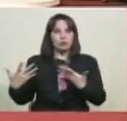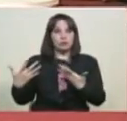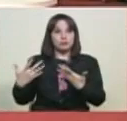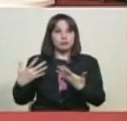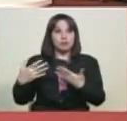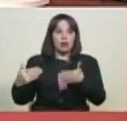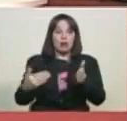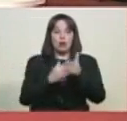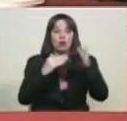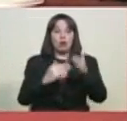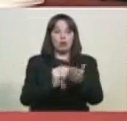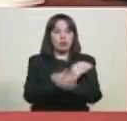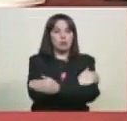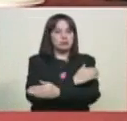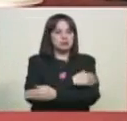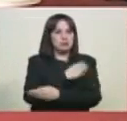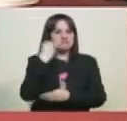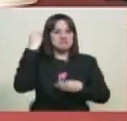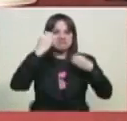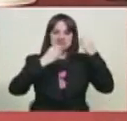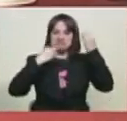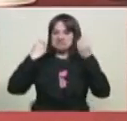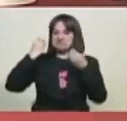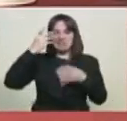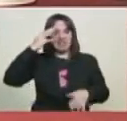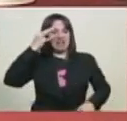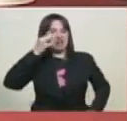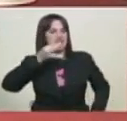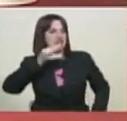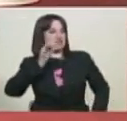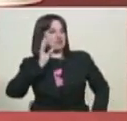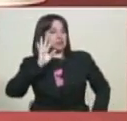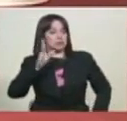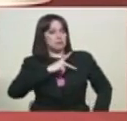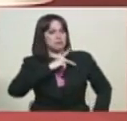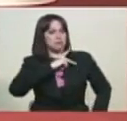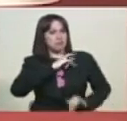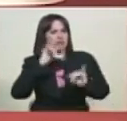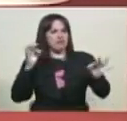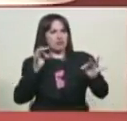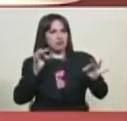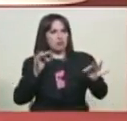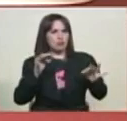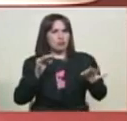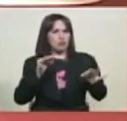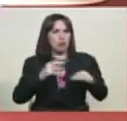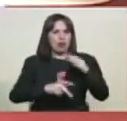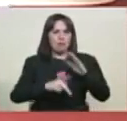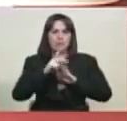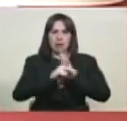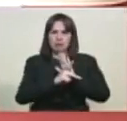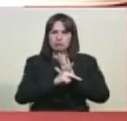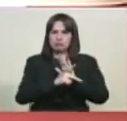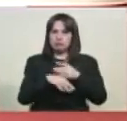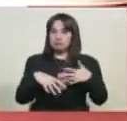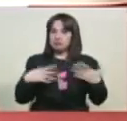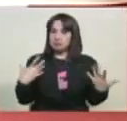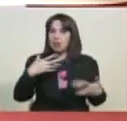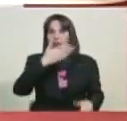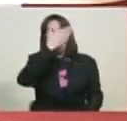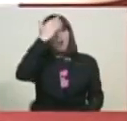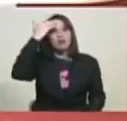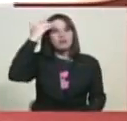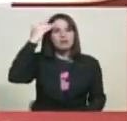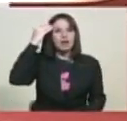Venezuela, creyeron que su plan era perfecto. Y olvidaron un